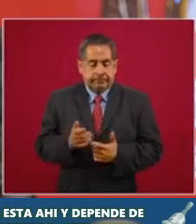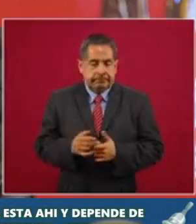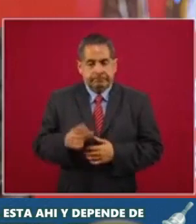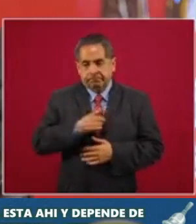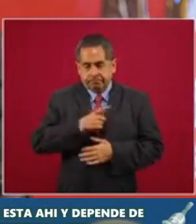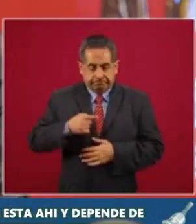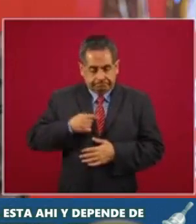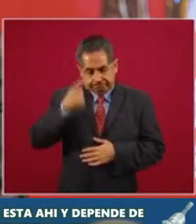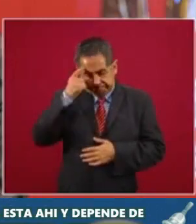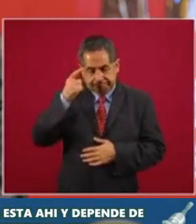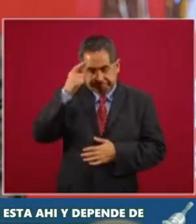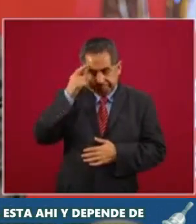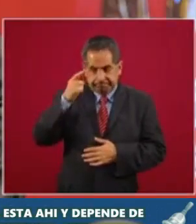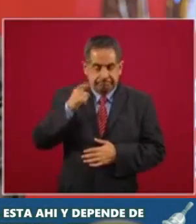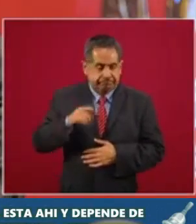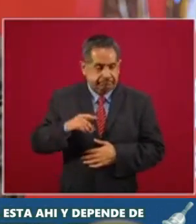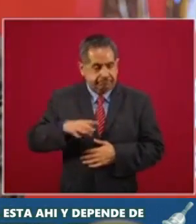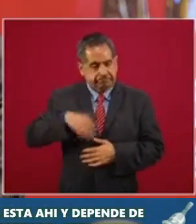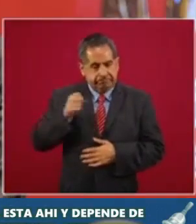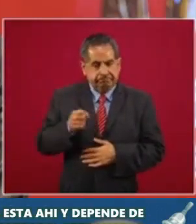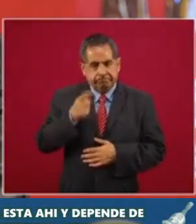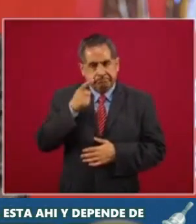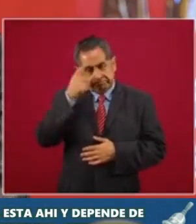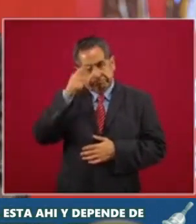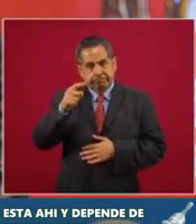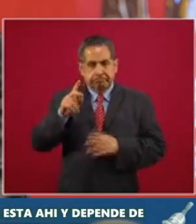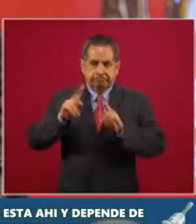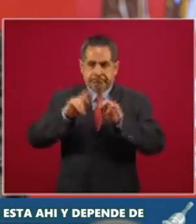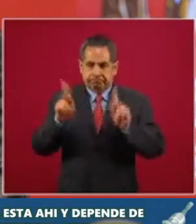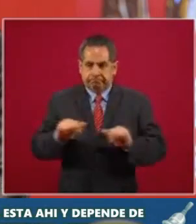enfrentar y garantizar la paz